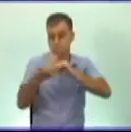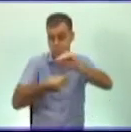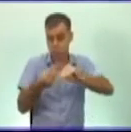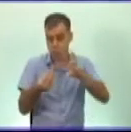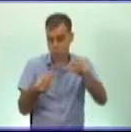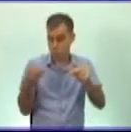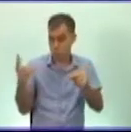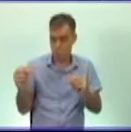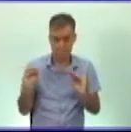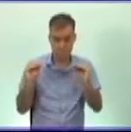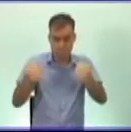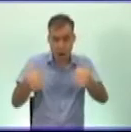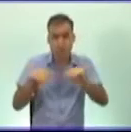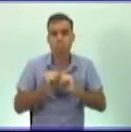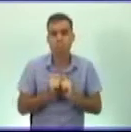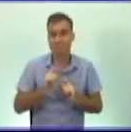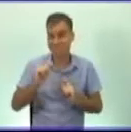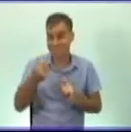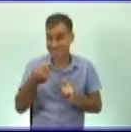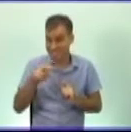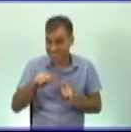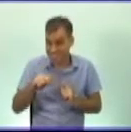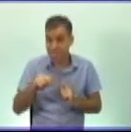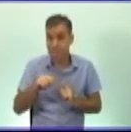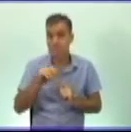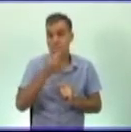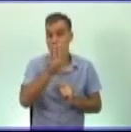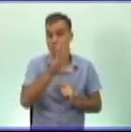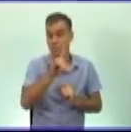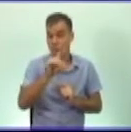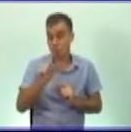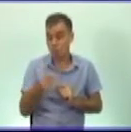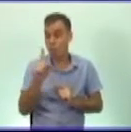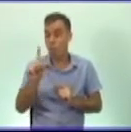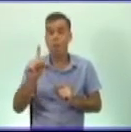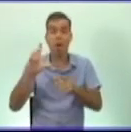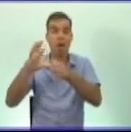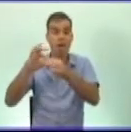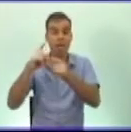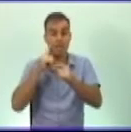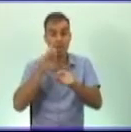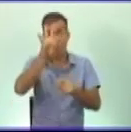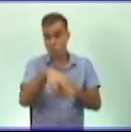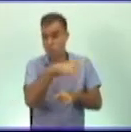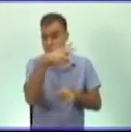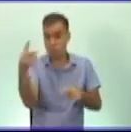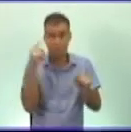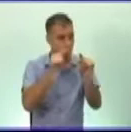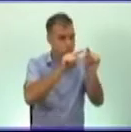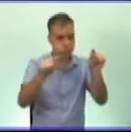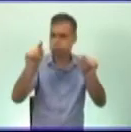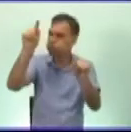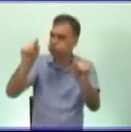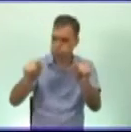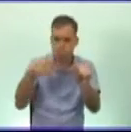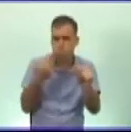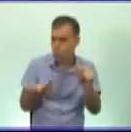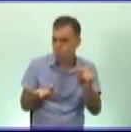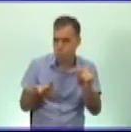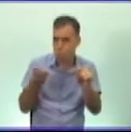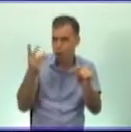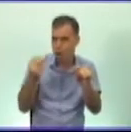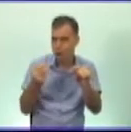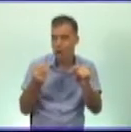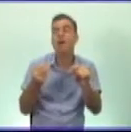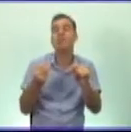Sustituimos la tangente de 59,1 grados, que recuerden debemos de ir a la tabla a buscar ese valor, y obtenemos que